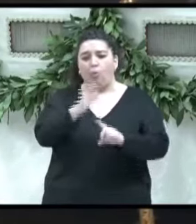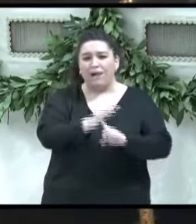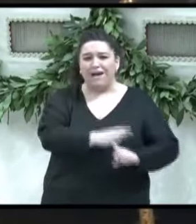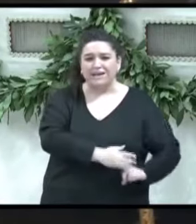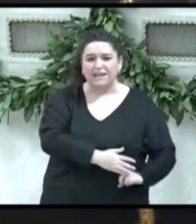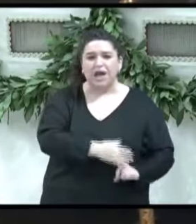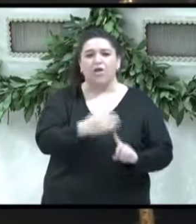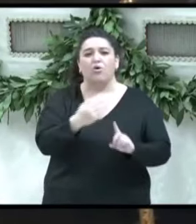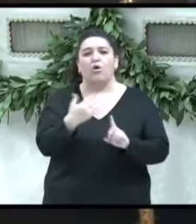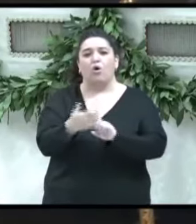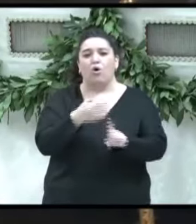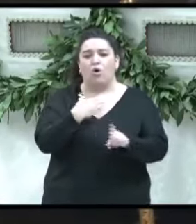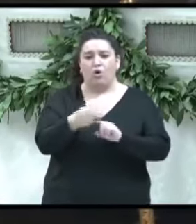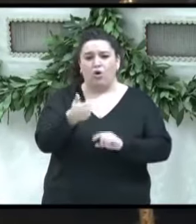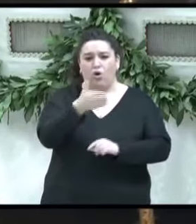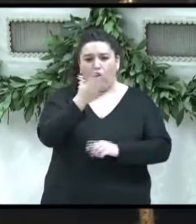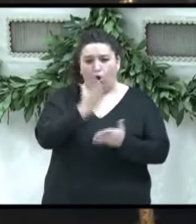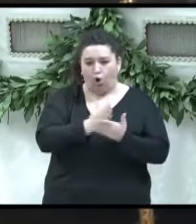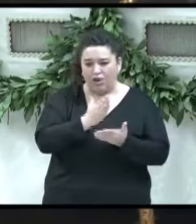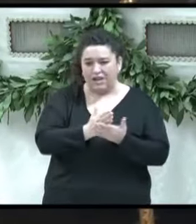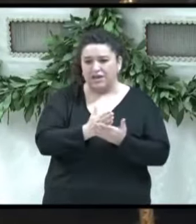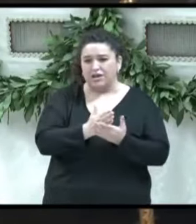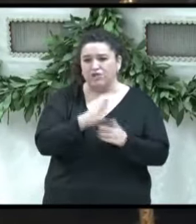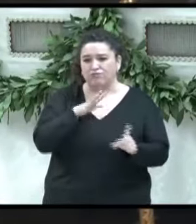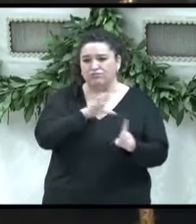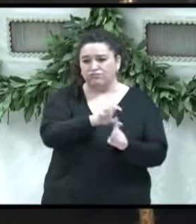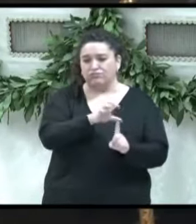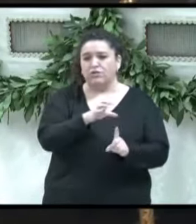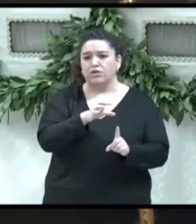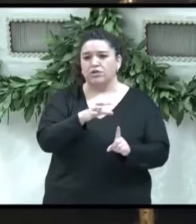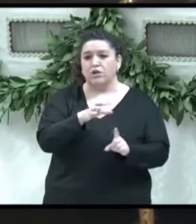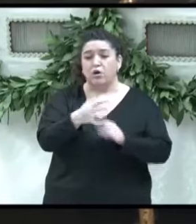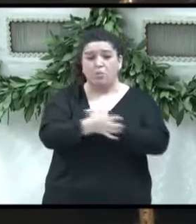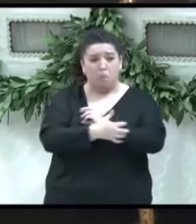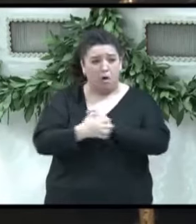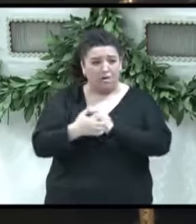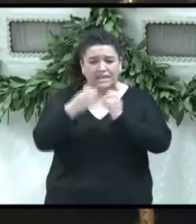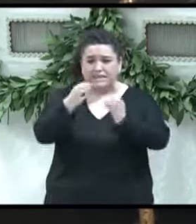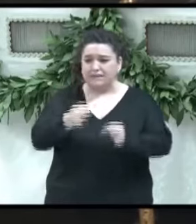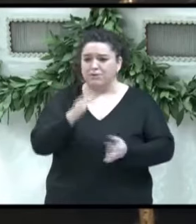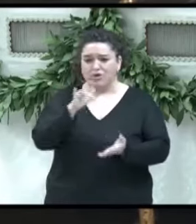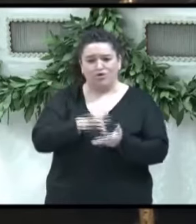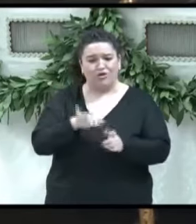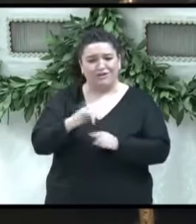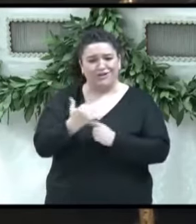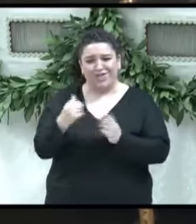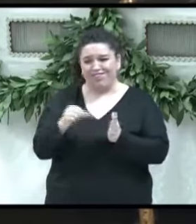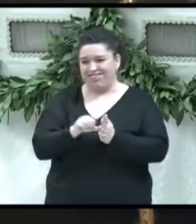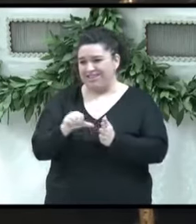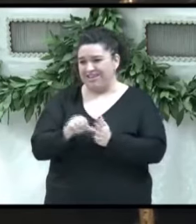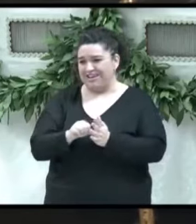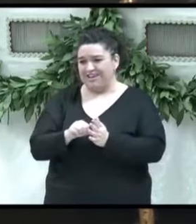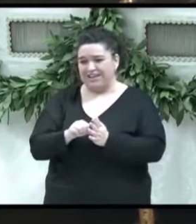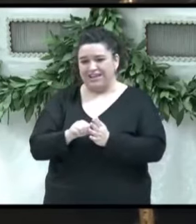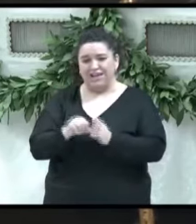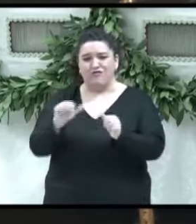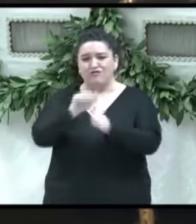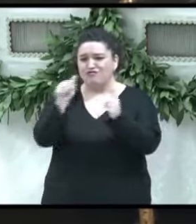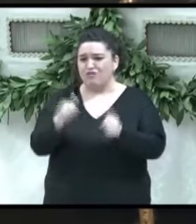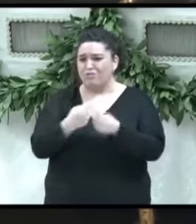sufre willing pobres los tenemos siempre con nosotros en múltiples